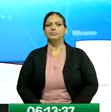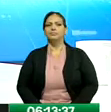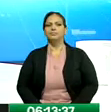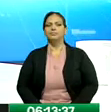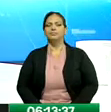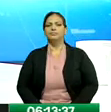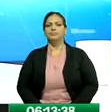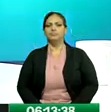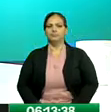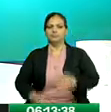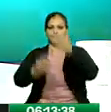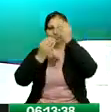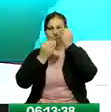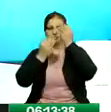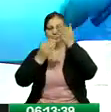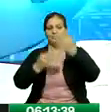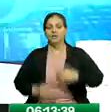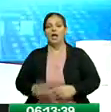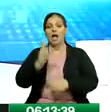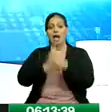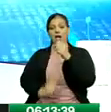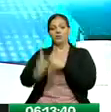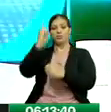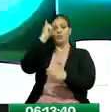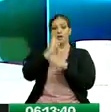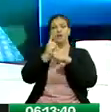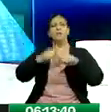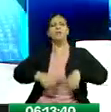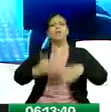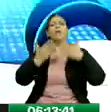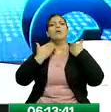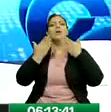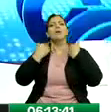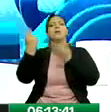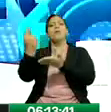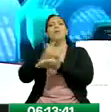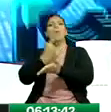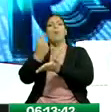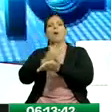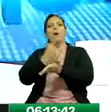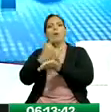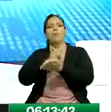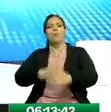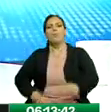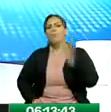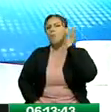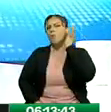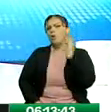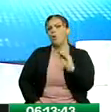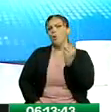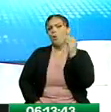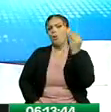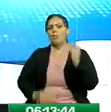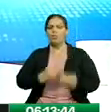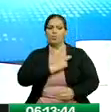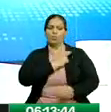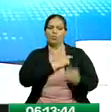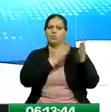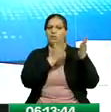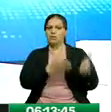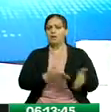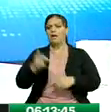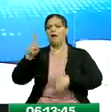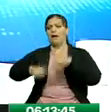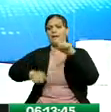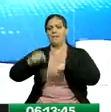quedó suspendida la audiencia de juzgamiento por el asesinato de la joven universitaria descuartizada en el sur de Guayaquil. Esto fue en el